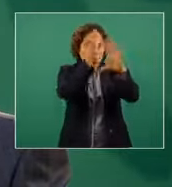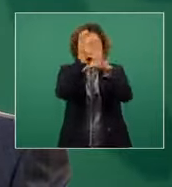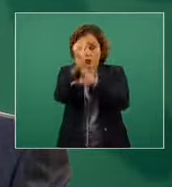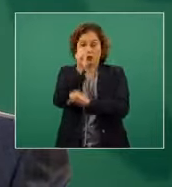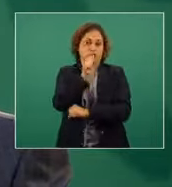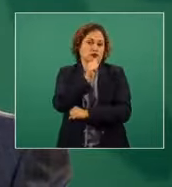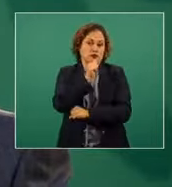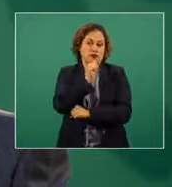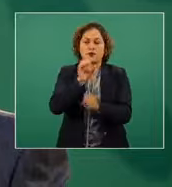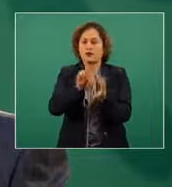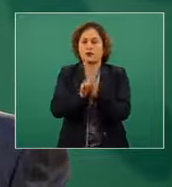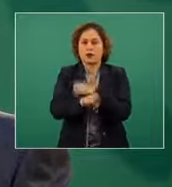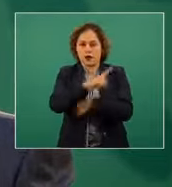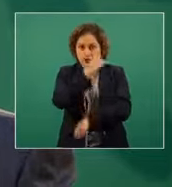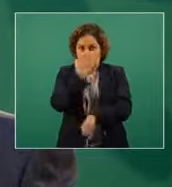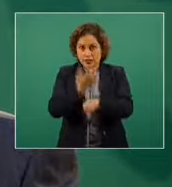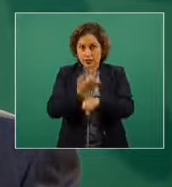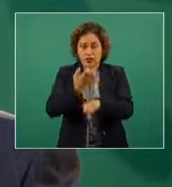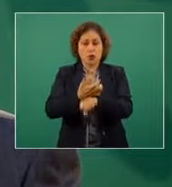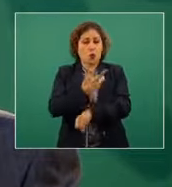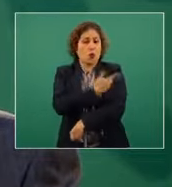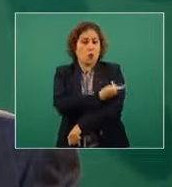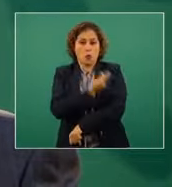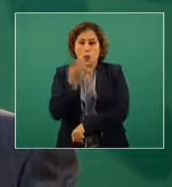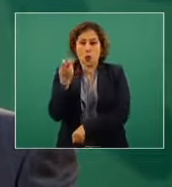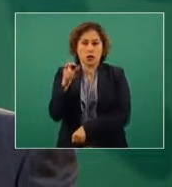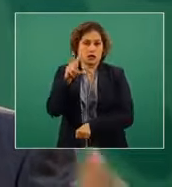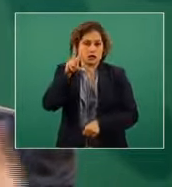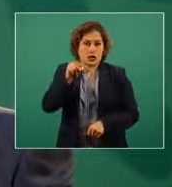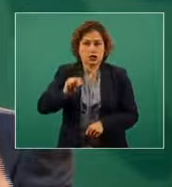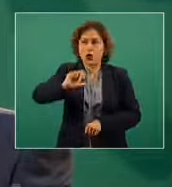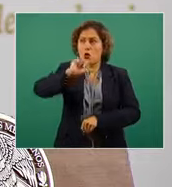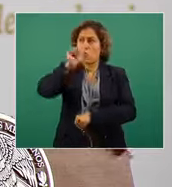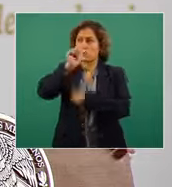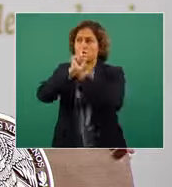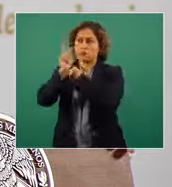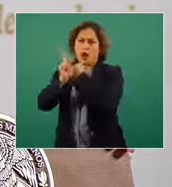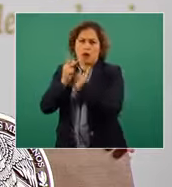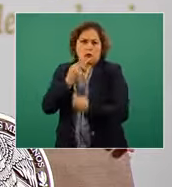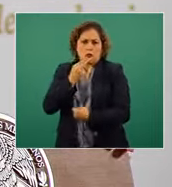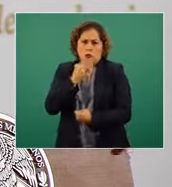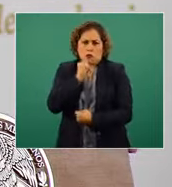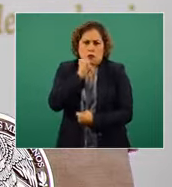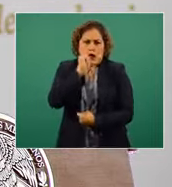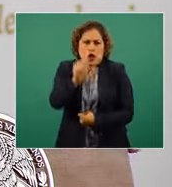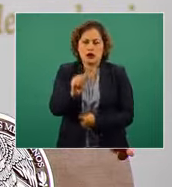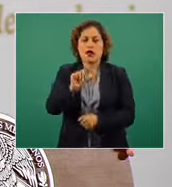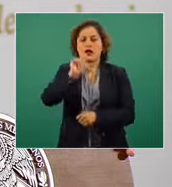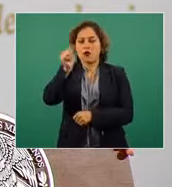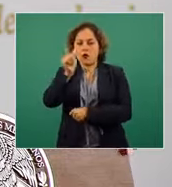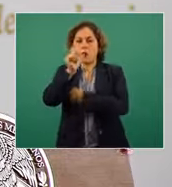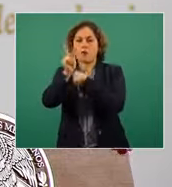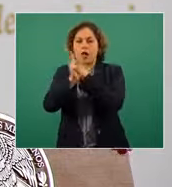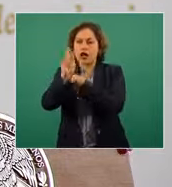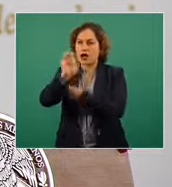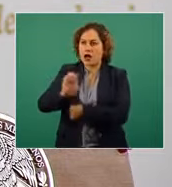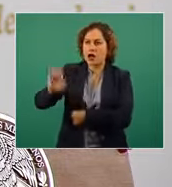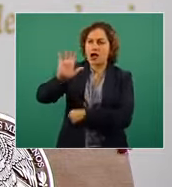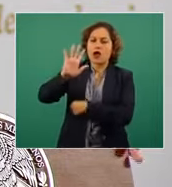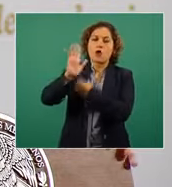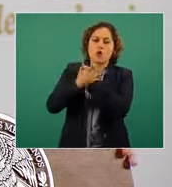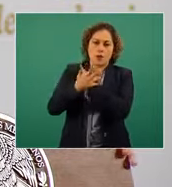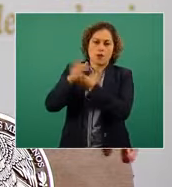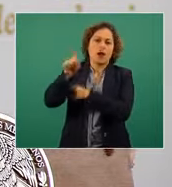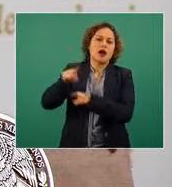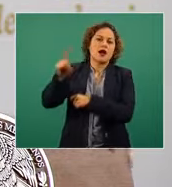Unidos no la usan y hay varios países que no la usan. Hay otros, sobre todo de la región europea y la América, que